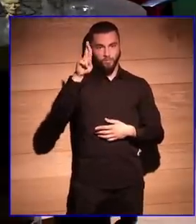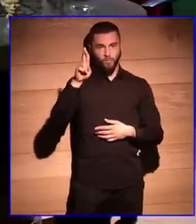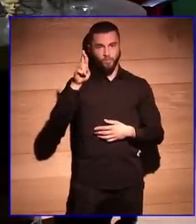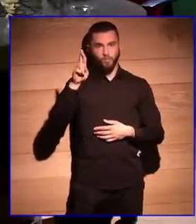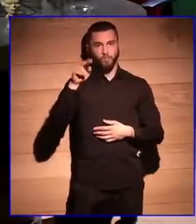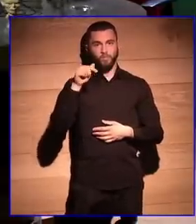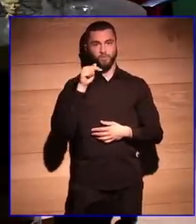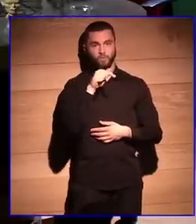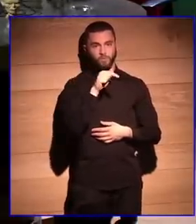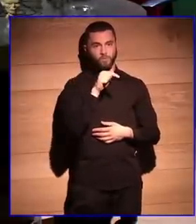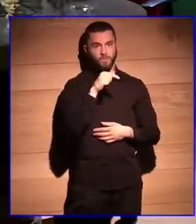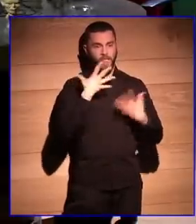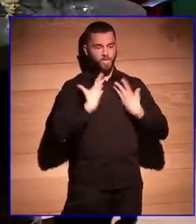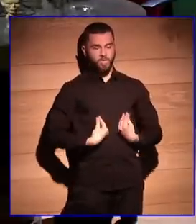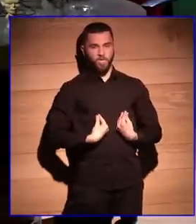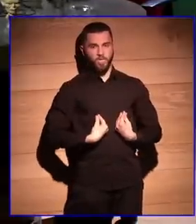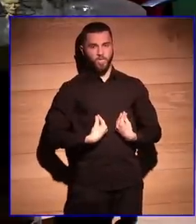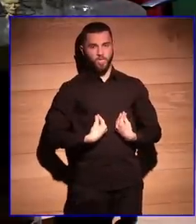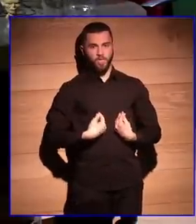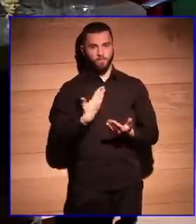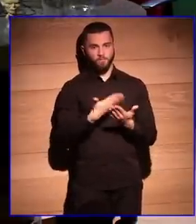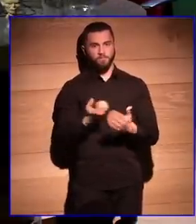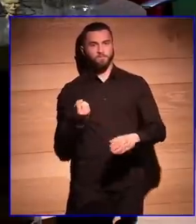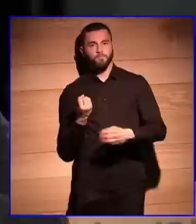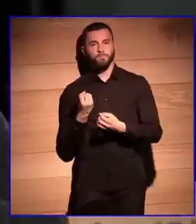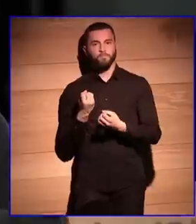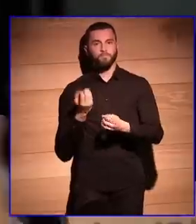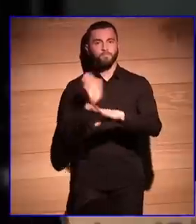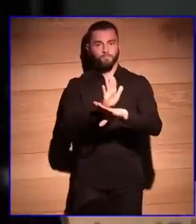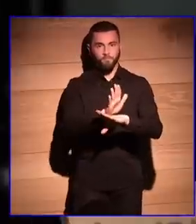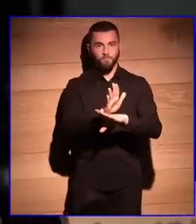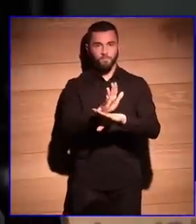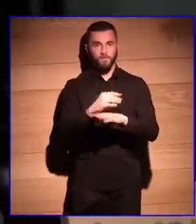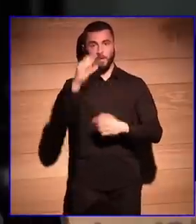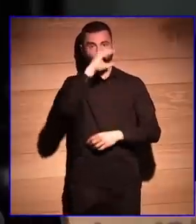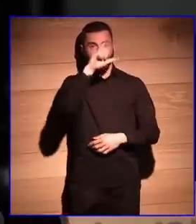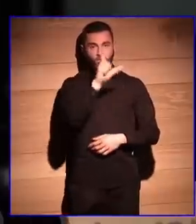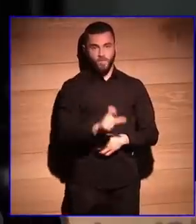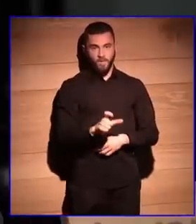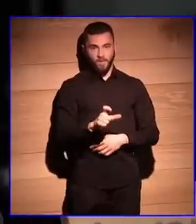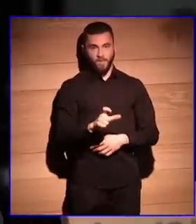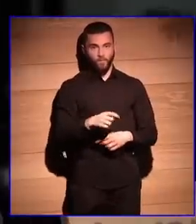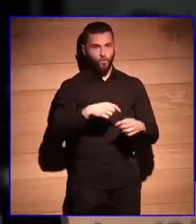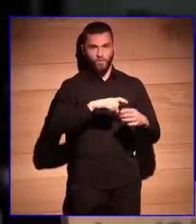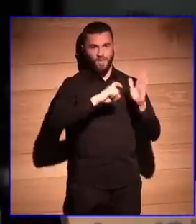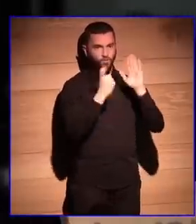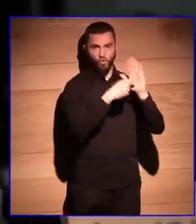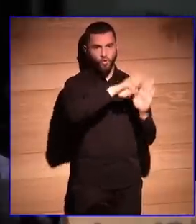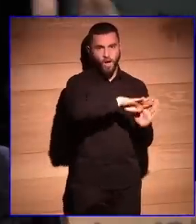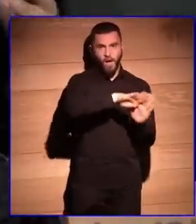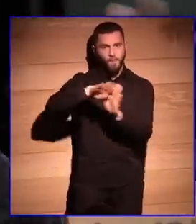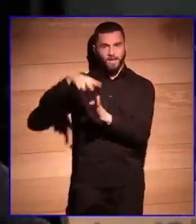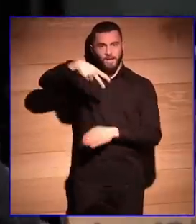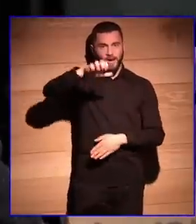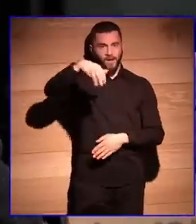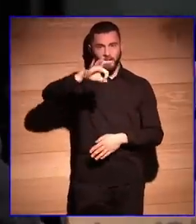encarnar esa decepción en un científico que se aparta de todo, como sucede efectivamente con Nemo, que